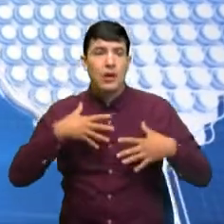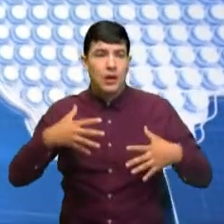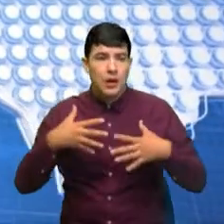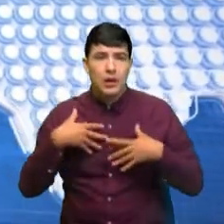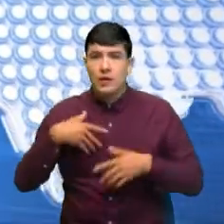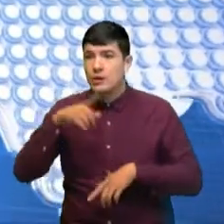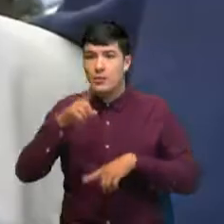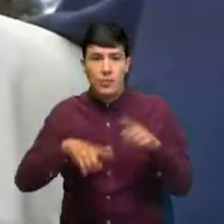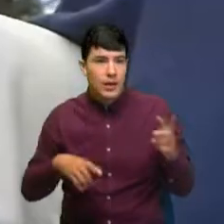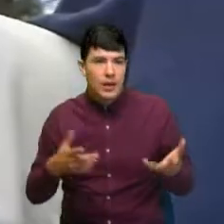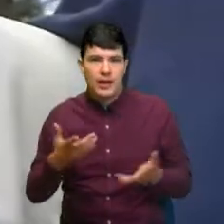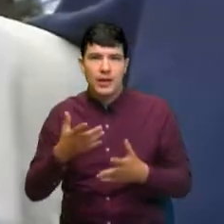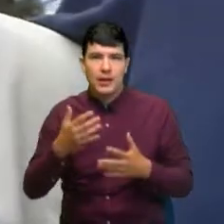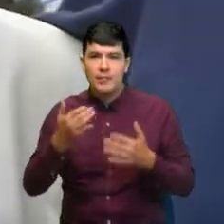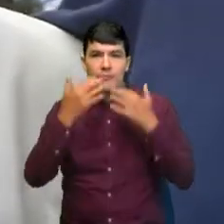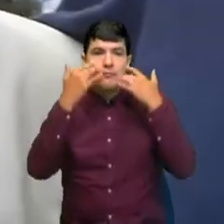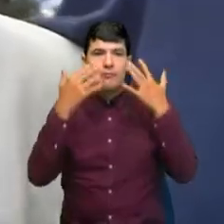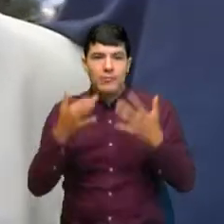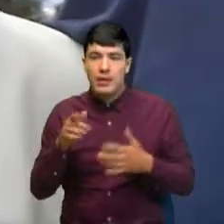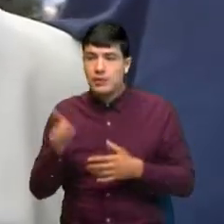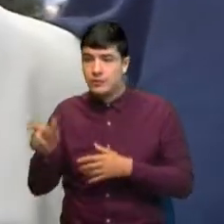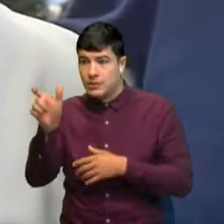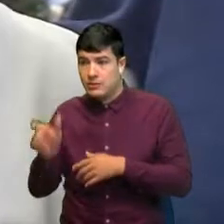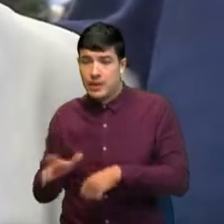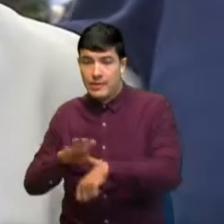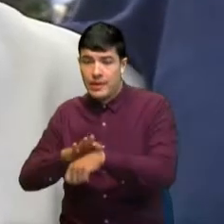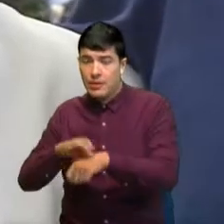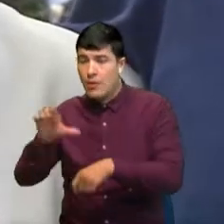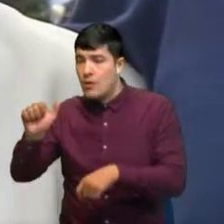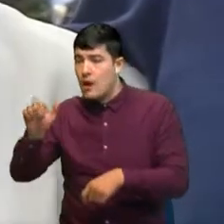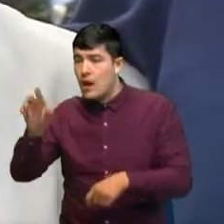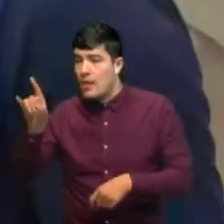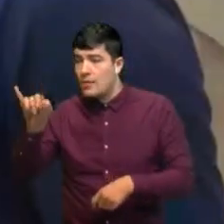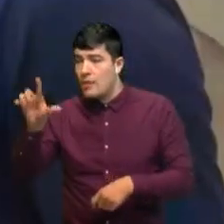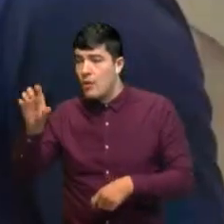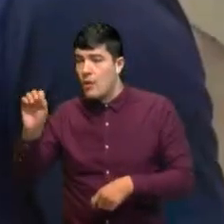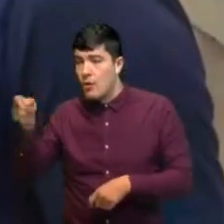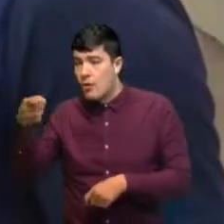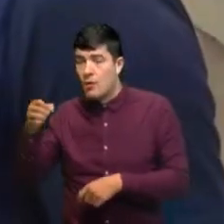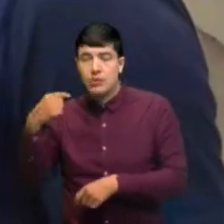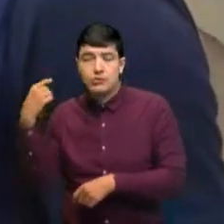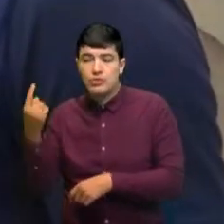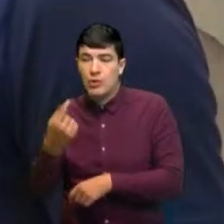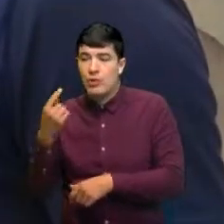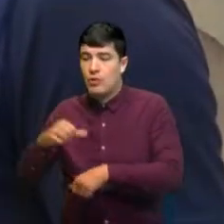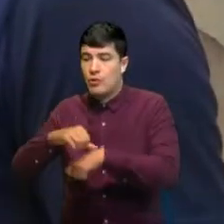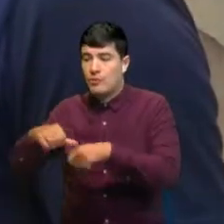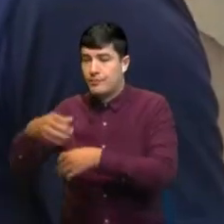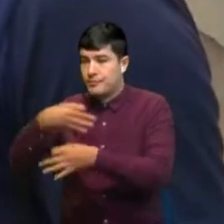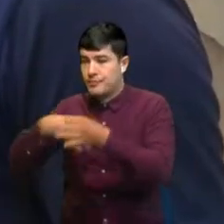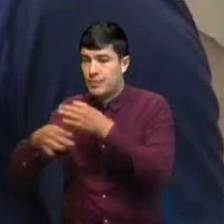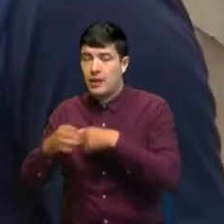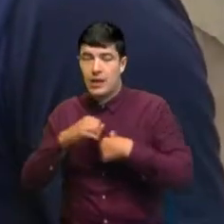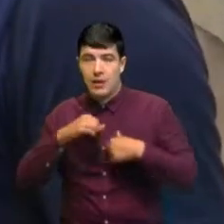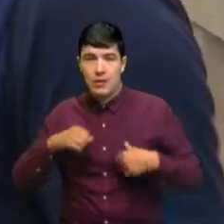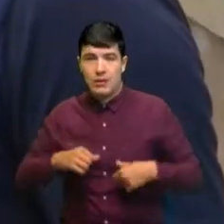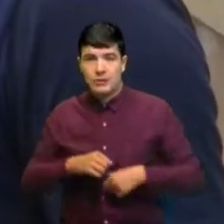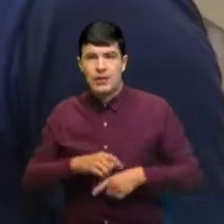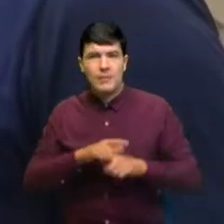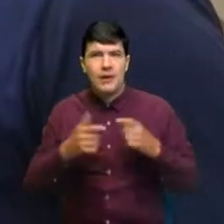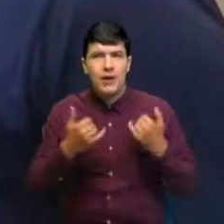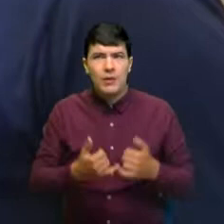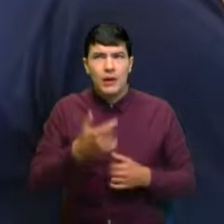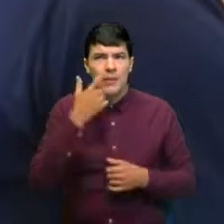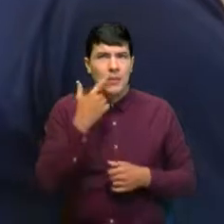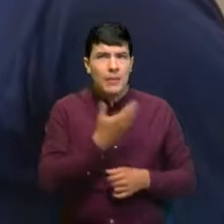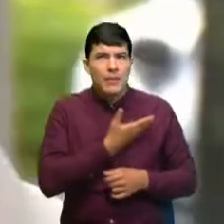puede estar sin oxígeno. Y ya el cardiólogo dijo, no, aquí no hay más nada, solo el trasplante. Estos padres no están dispuestos a perder a su hijo esperando